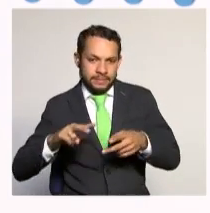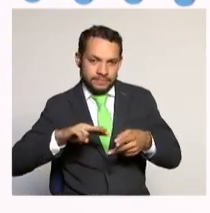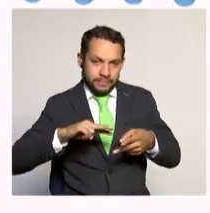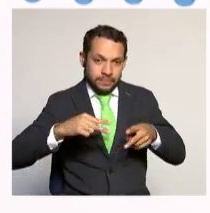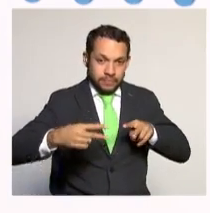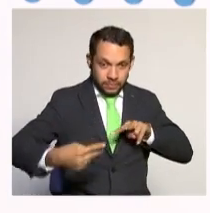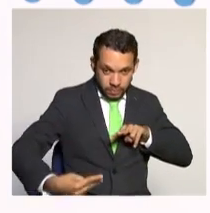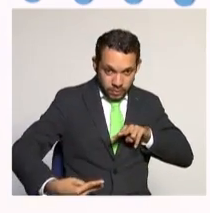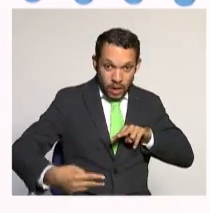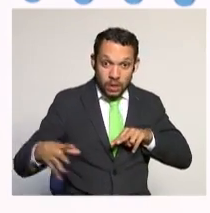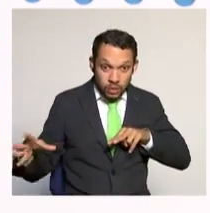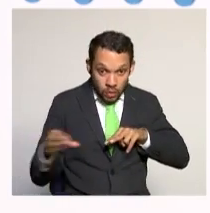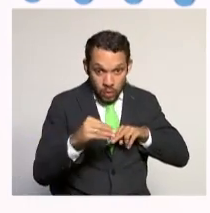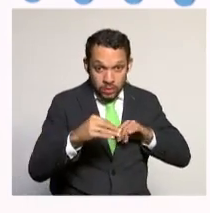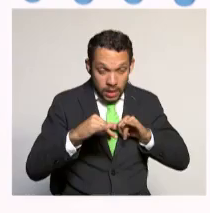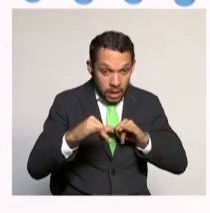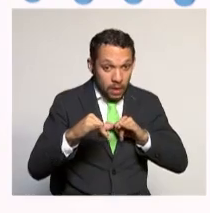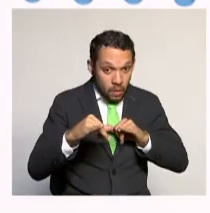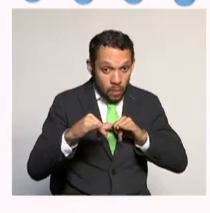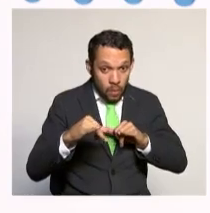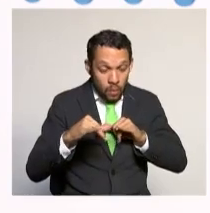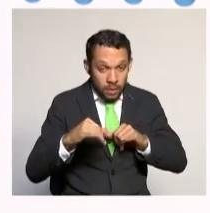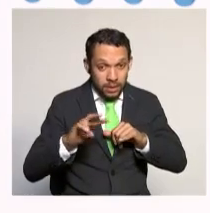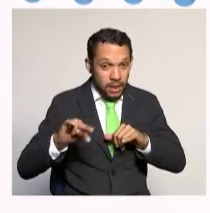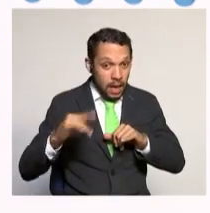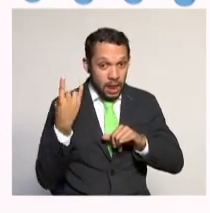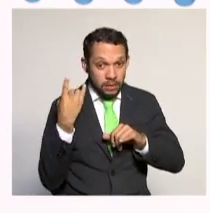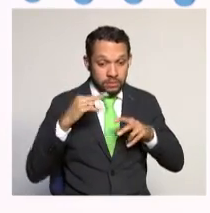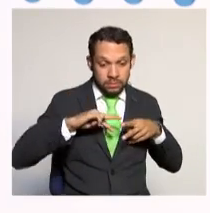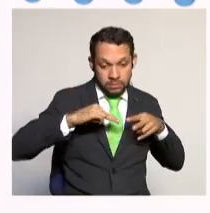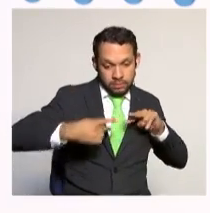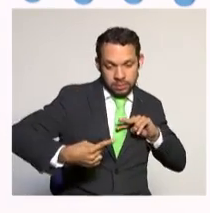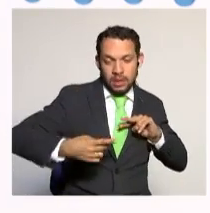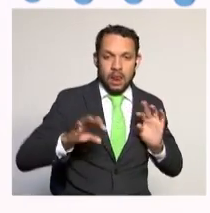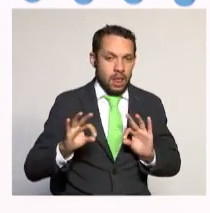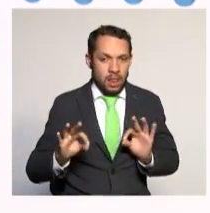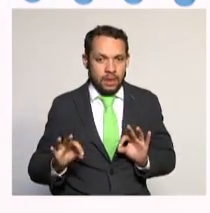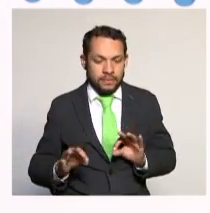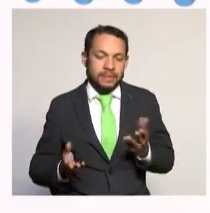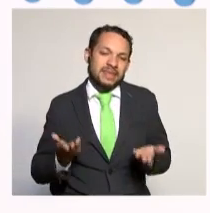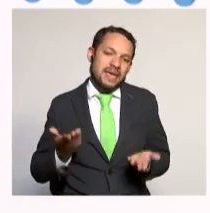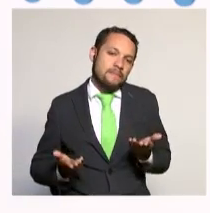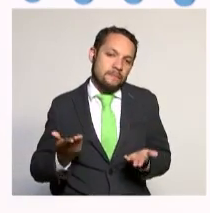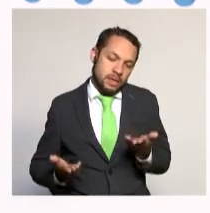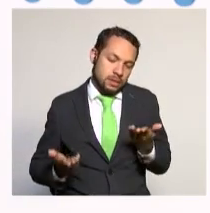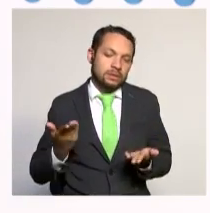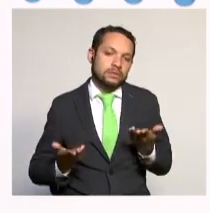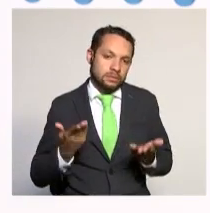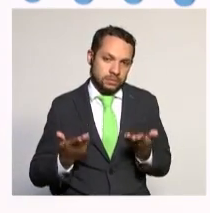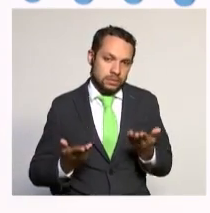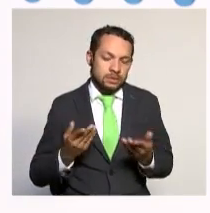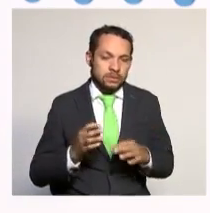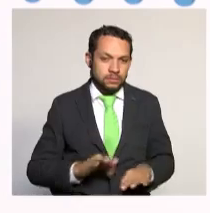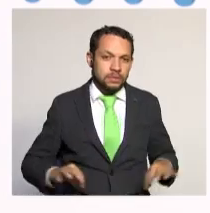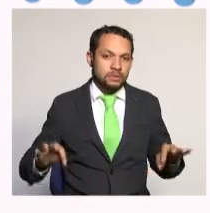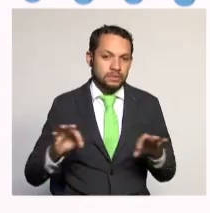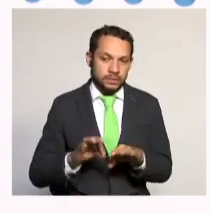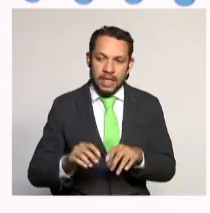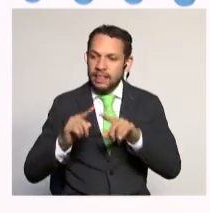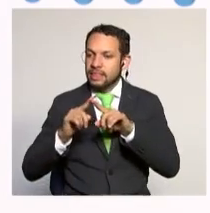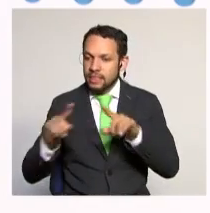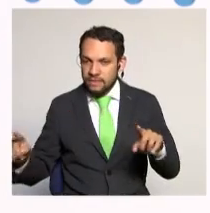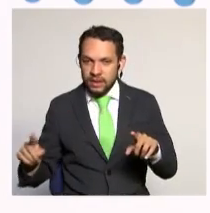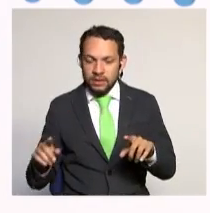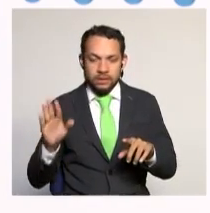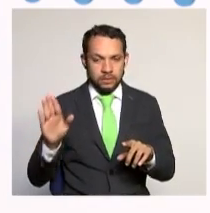mas no todos los casos de epilepsia son por alteraciones genéticas. En ese sentido sí son común, pero son dos entidades